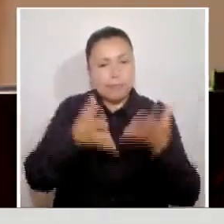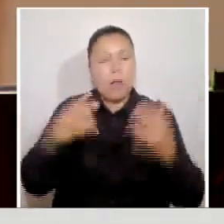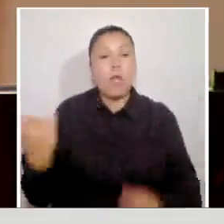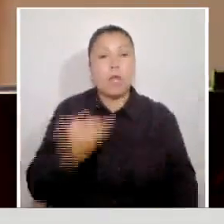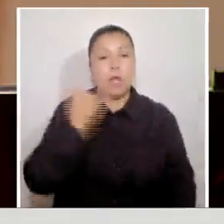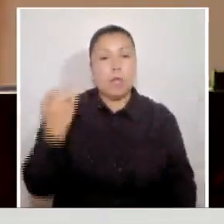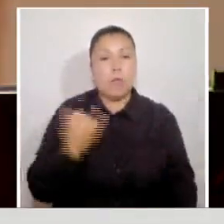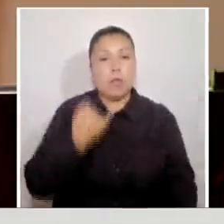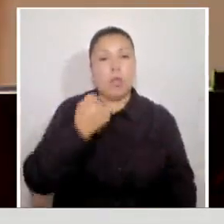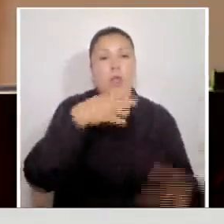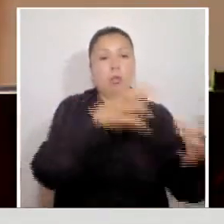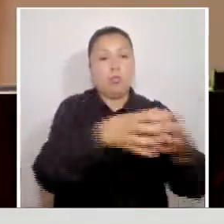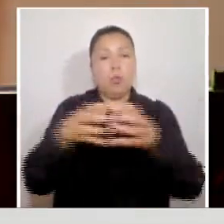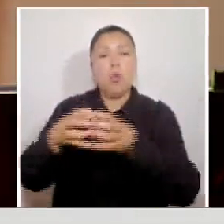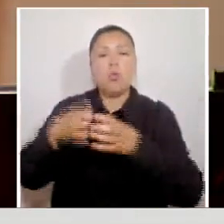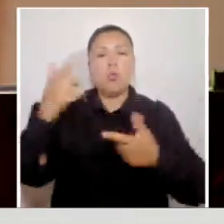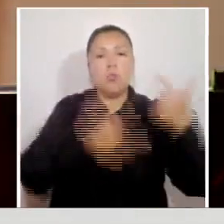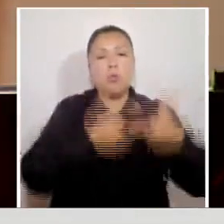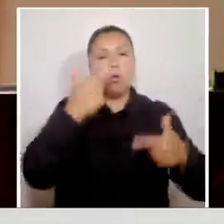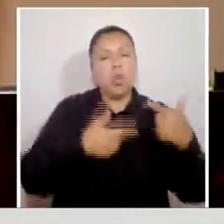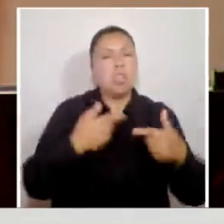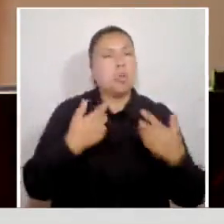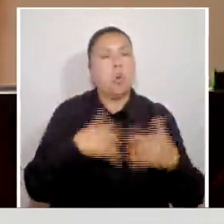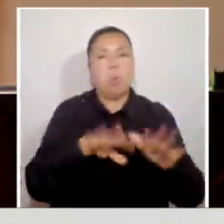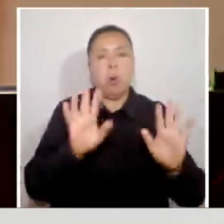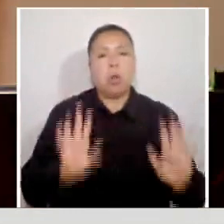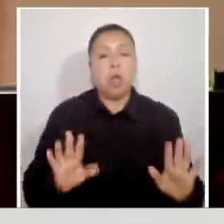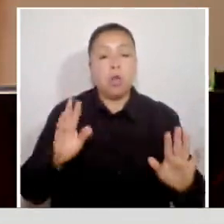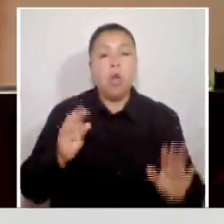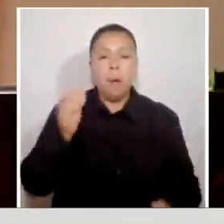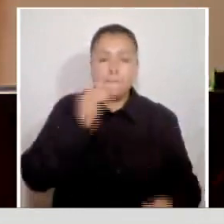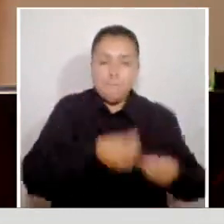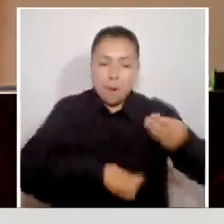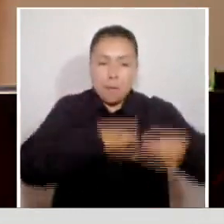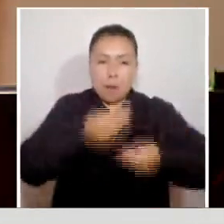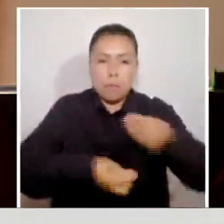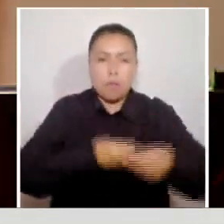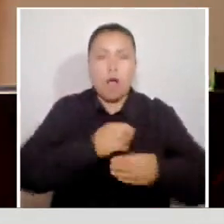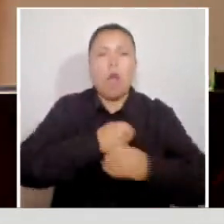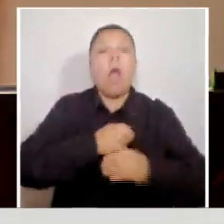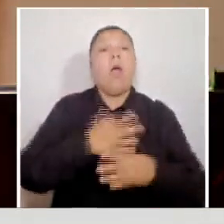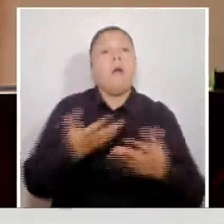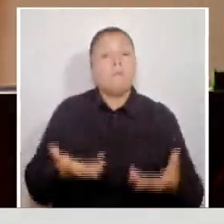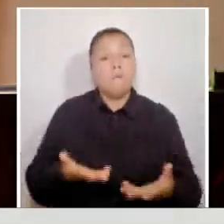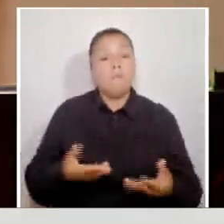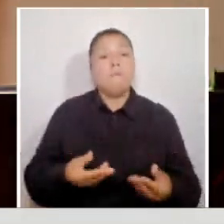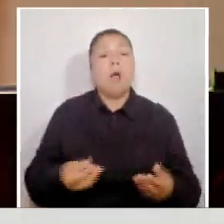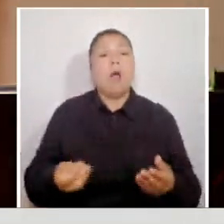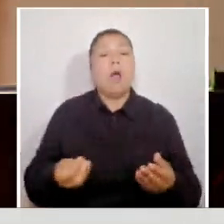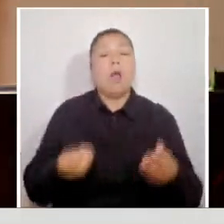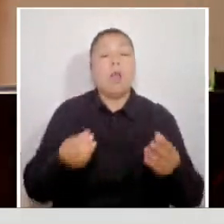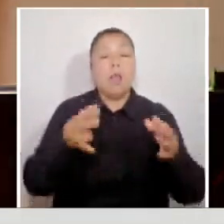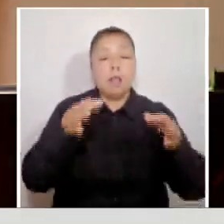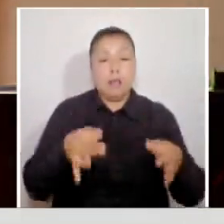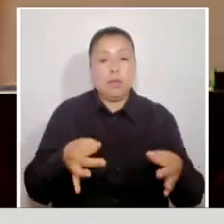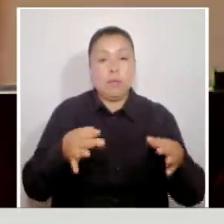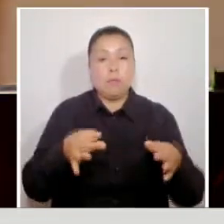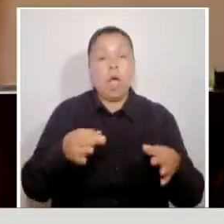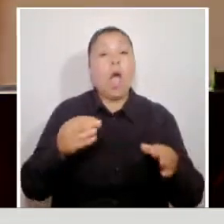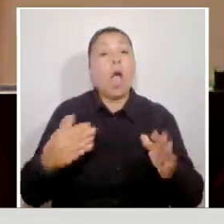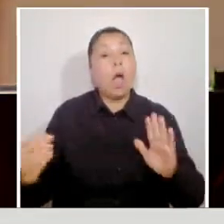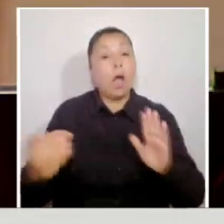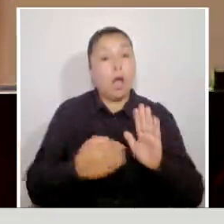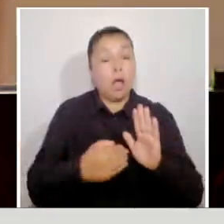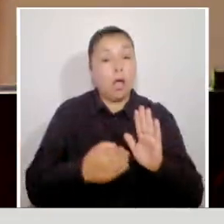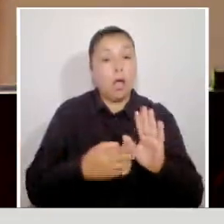sectores políticos y eso también va a contribuir a la crisis de seguridad Muchas gracias presidente Por supuesto que aprobaremos Y gracias